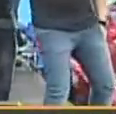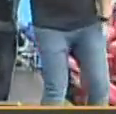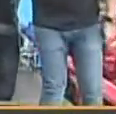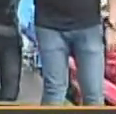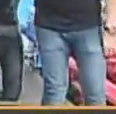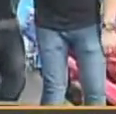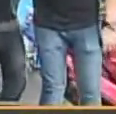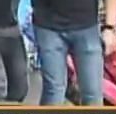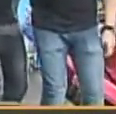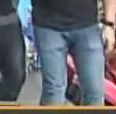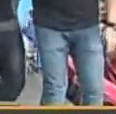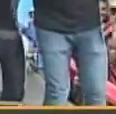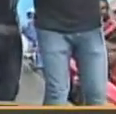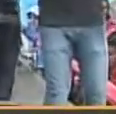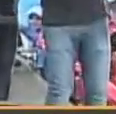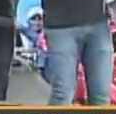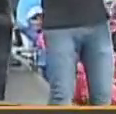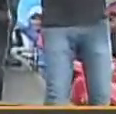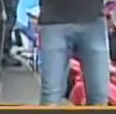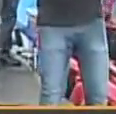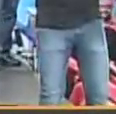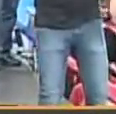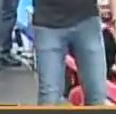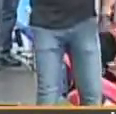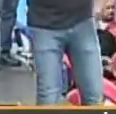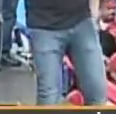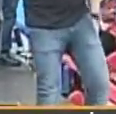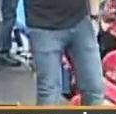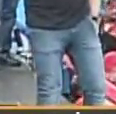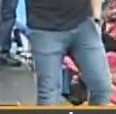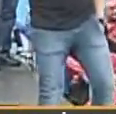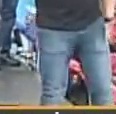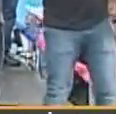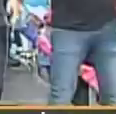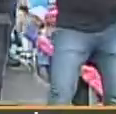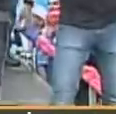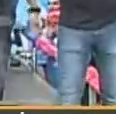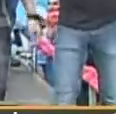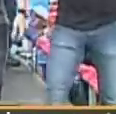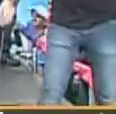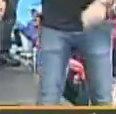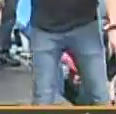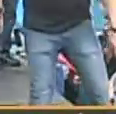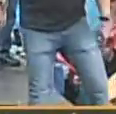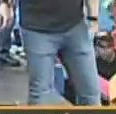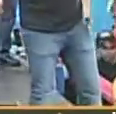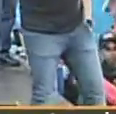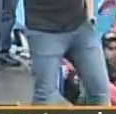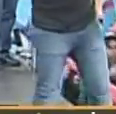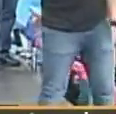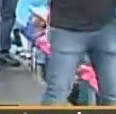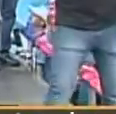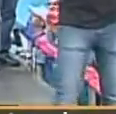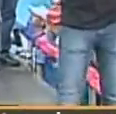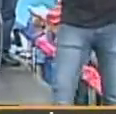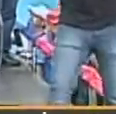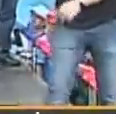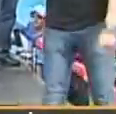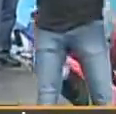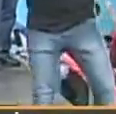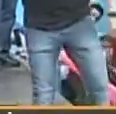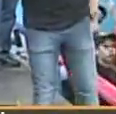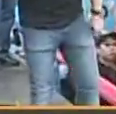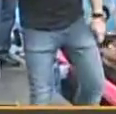les repito, para los que nos sintonizan a esta hora, tiene lugar en la calle Camejón número 10, con la avenida Rondón. Son cuadras